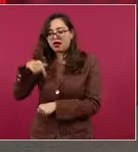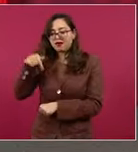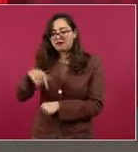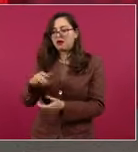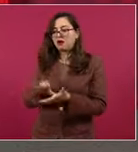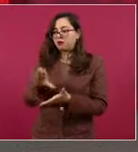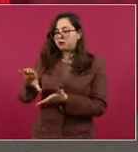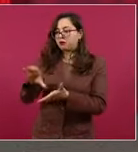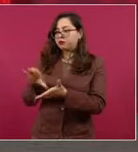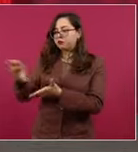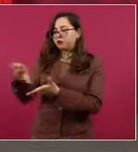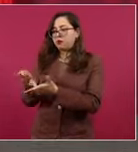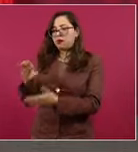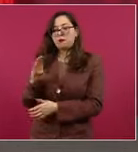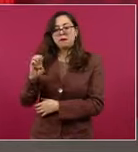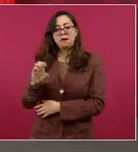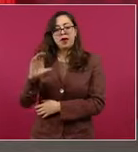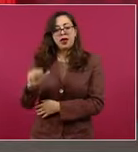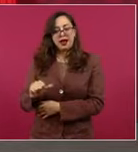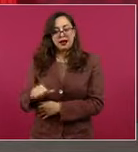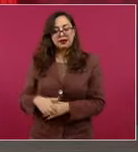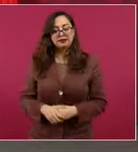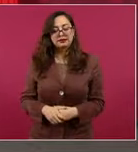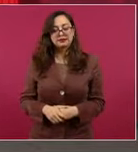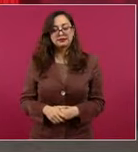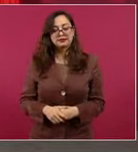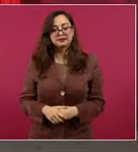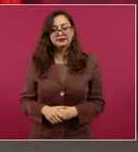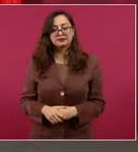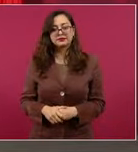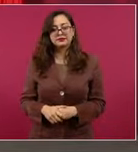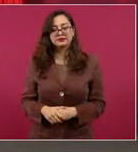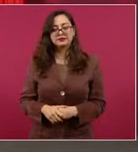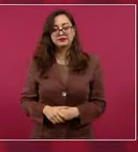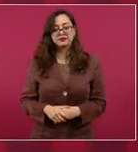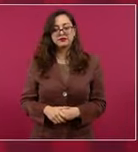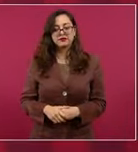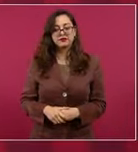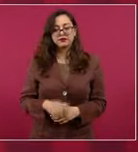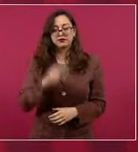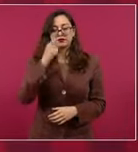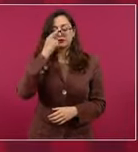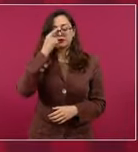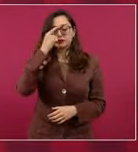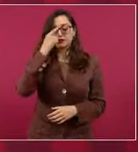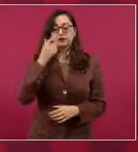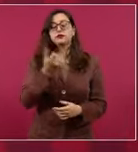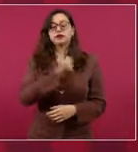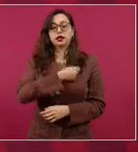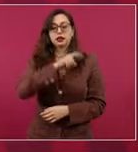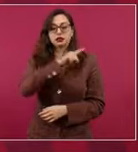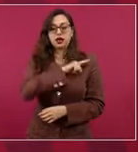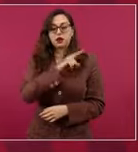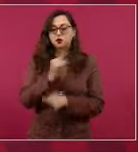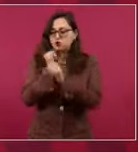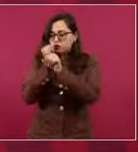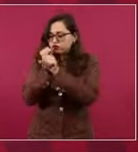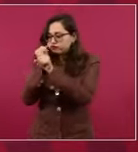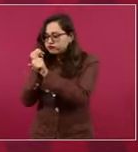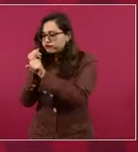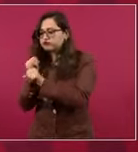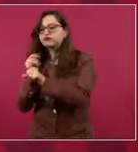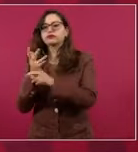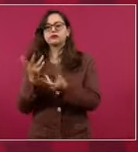para eso se usa el presupuesto, y para hacer investigación en salud y en bienestar, en